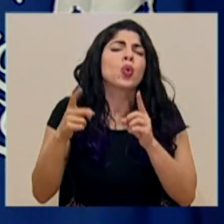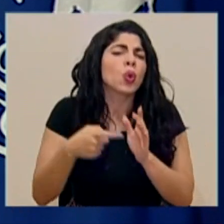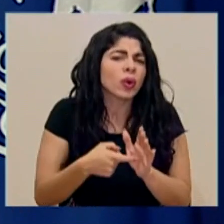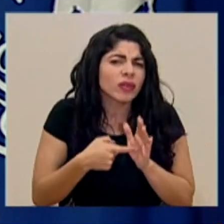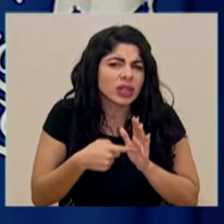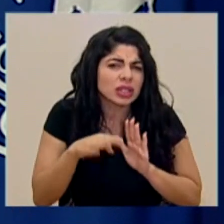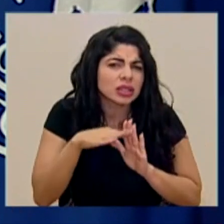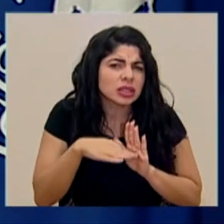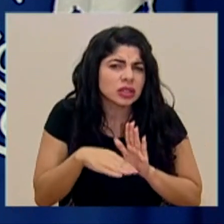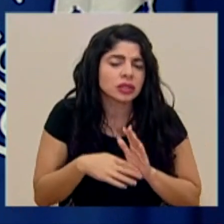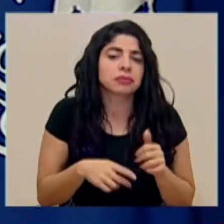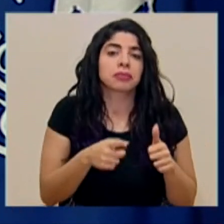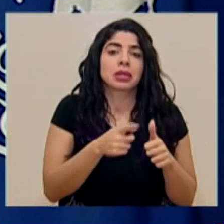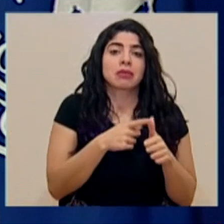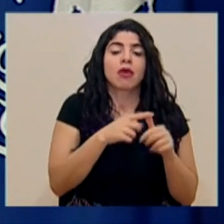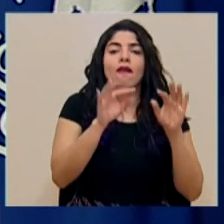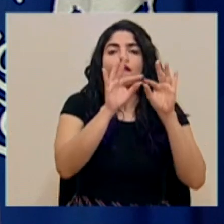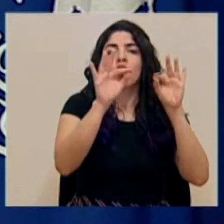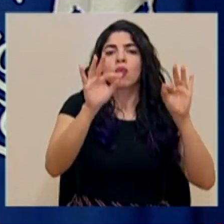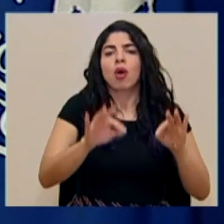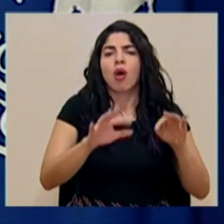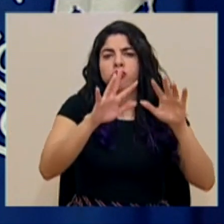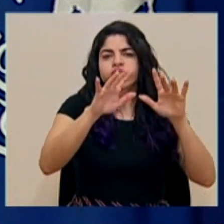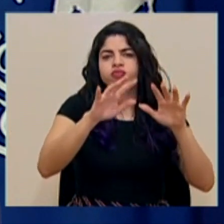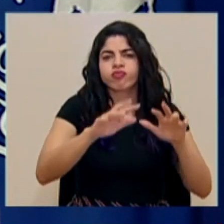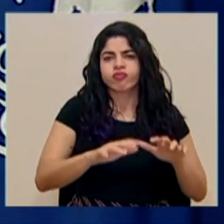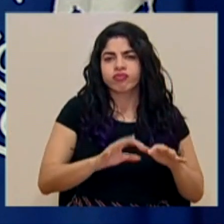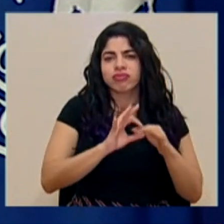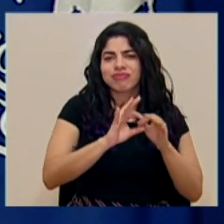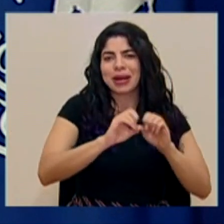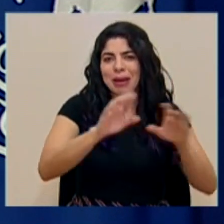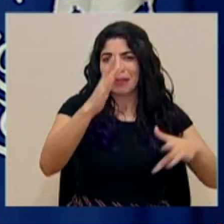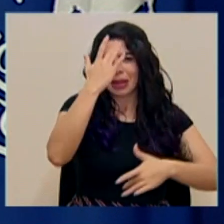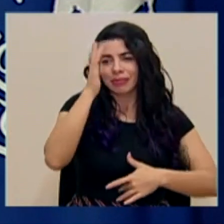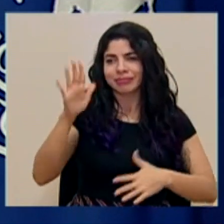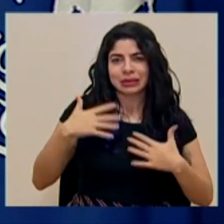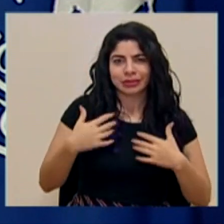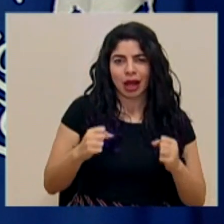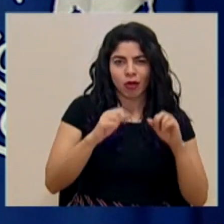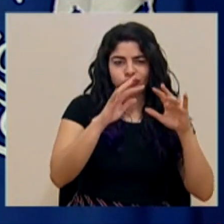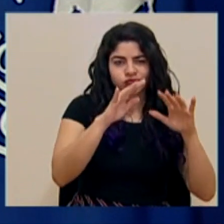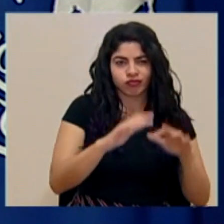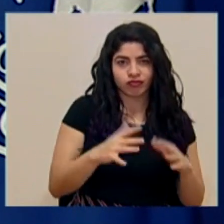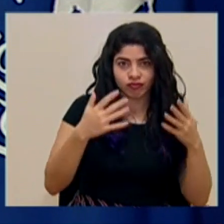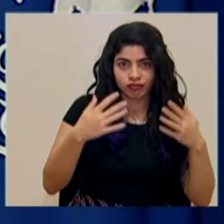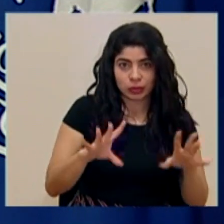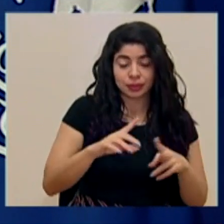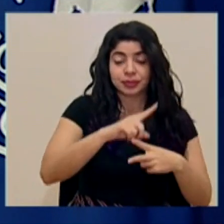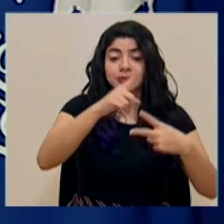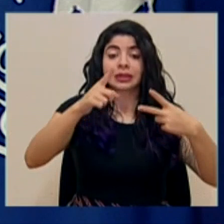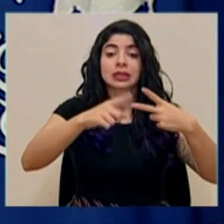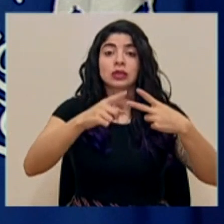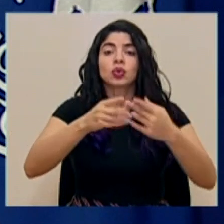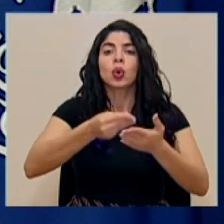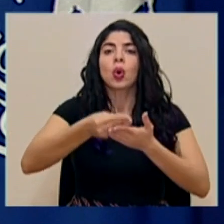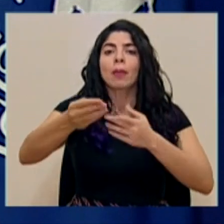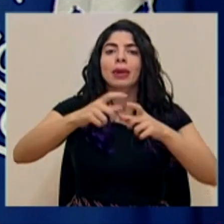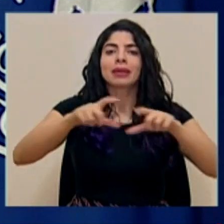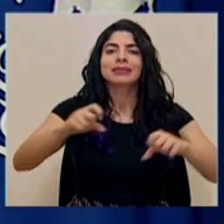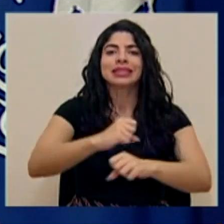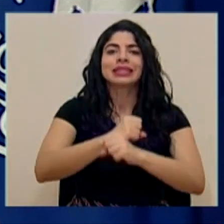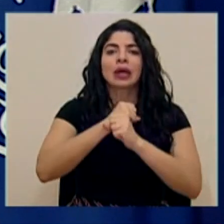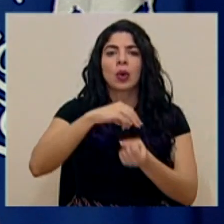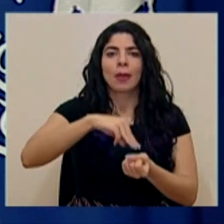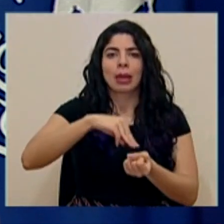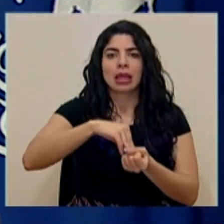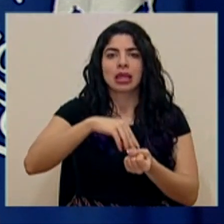primero, completar un formulario epidemiológico, pase de salud. Segundo, adquirir un seguro médico que